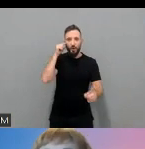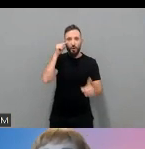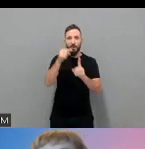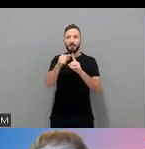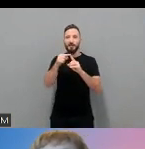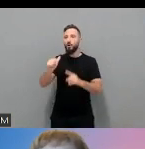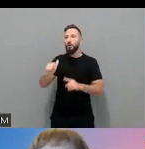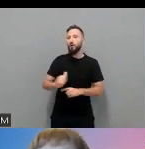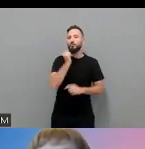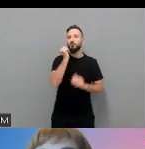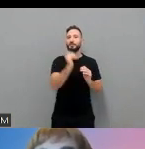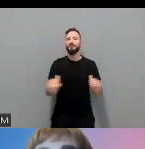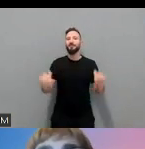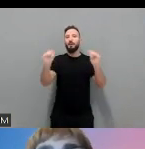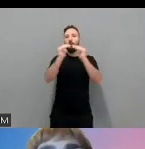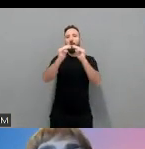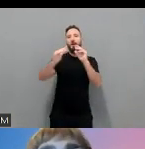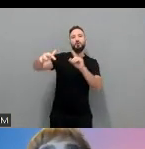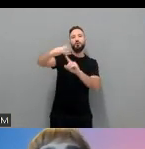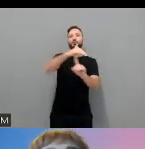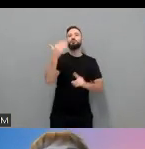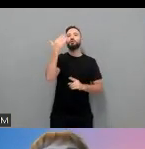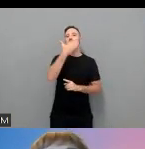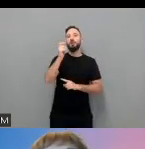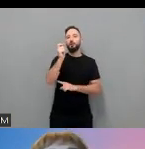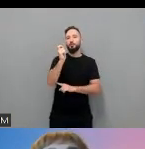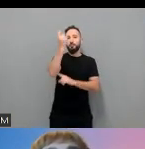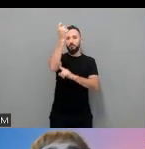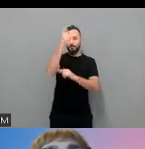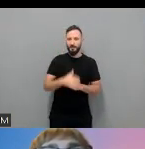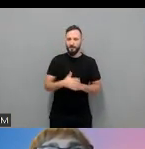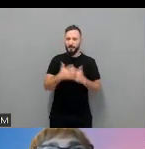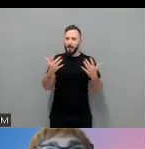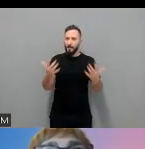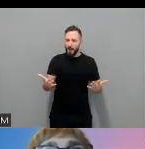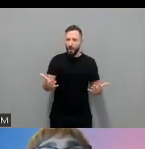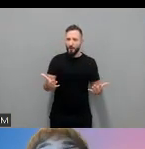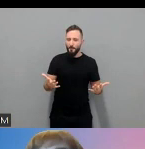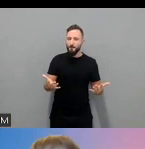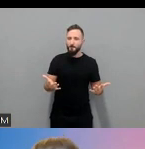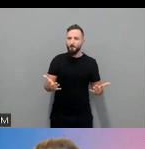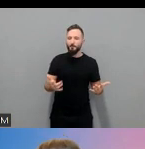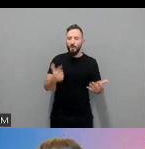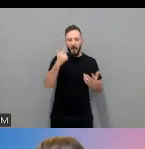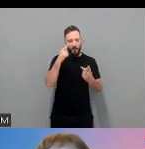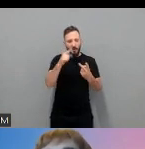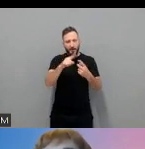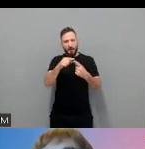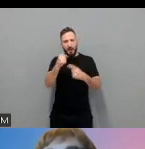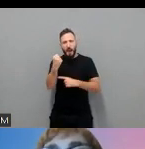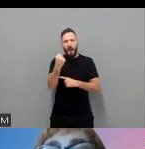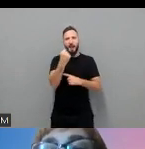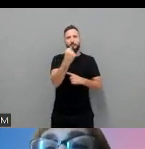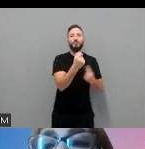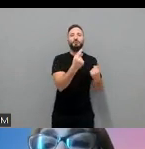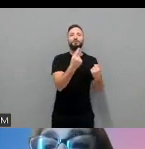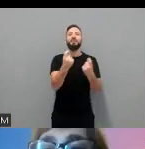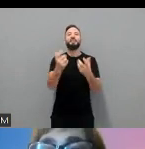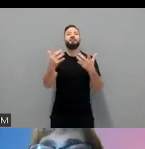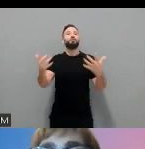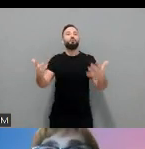oportunidades en el contexto del aula. ¿Y cuáles deberían ser esos apoyos? Bueno, yo creo que